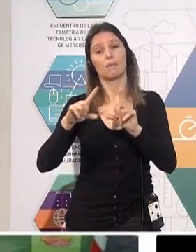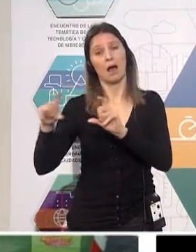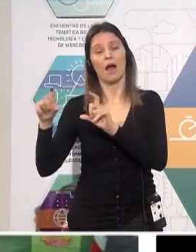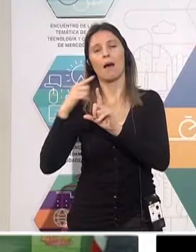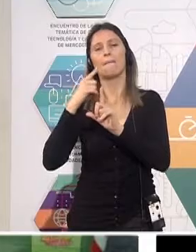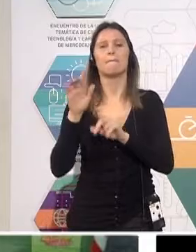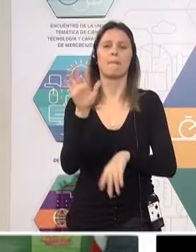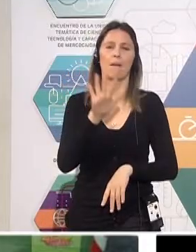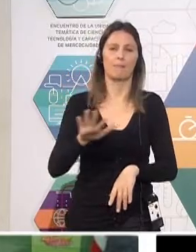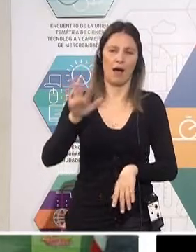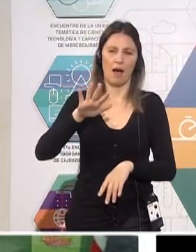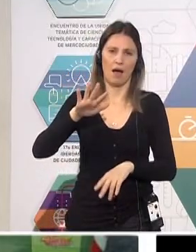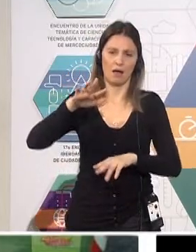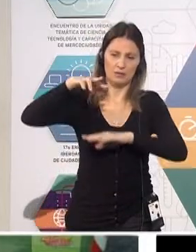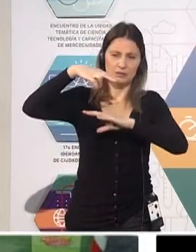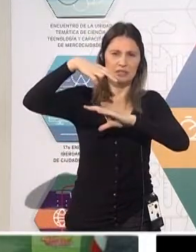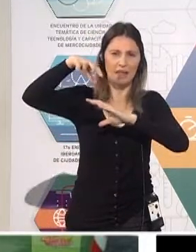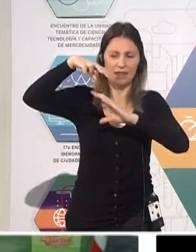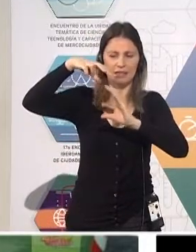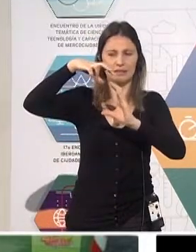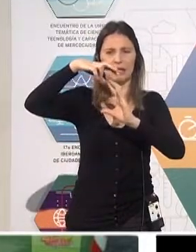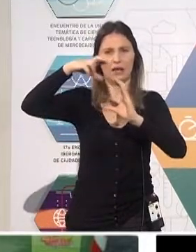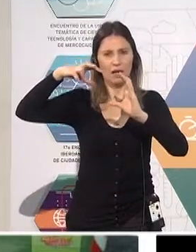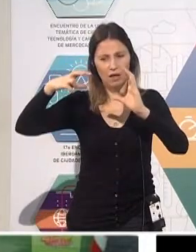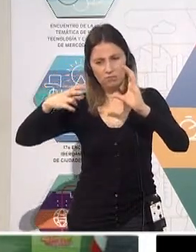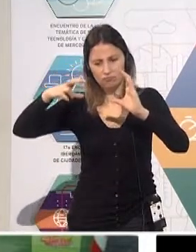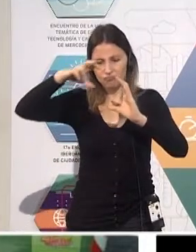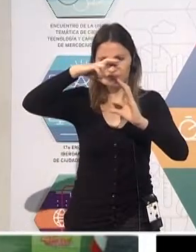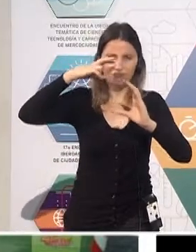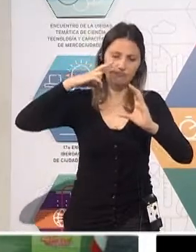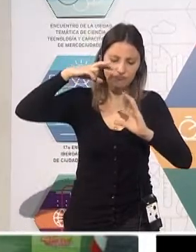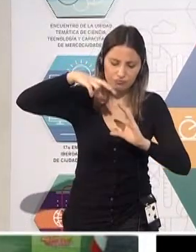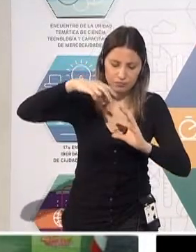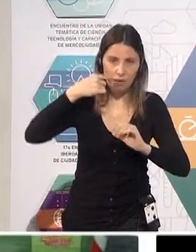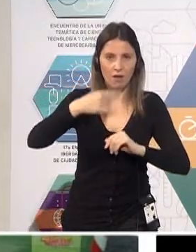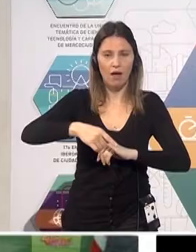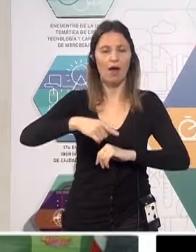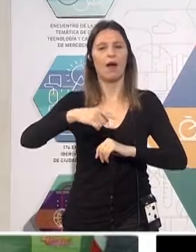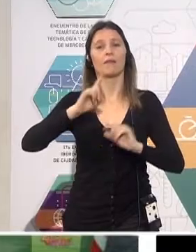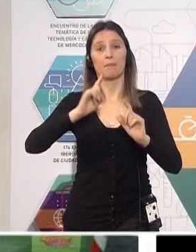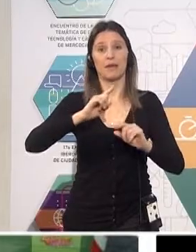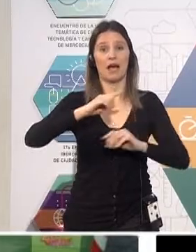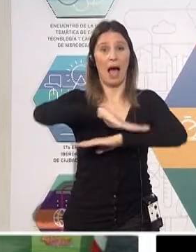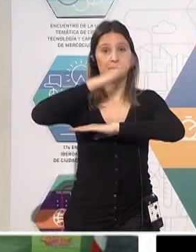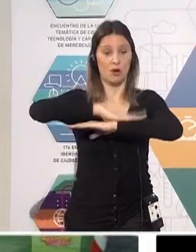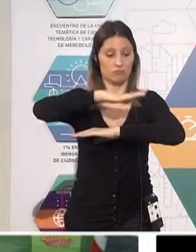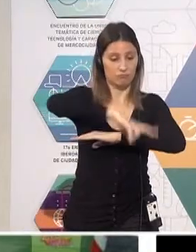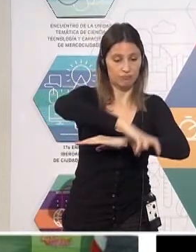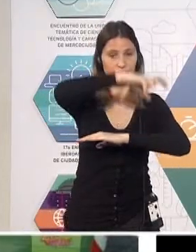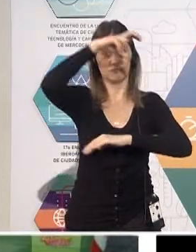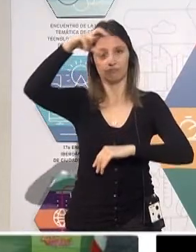mapa bueno satelital con un camión que se levanta los contenedores ahí también ya tenemos una licitación